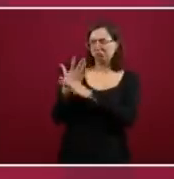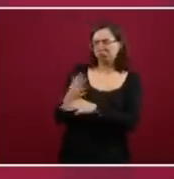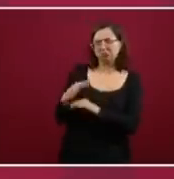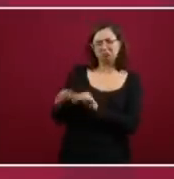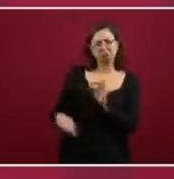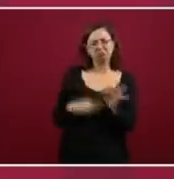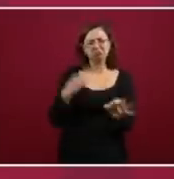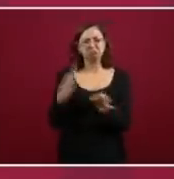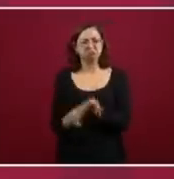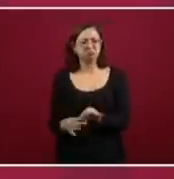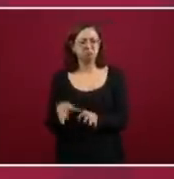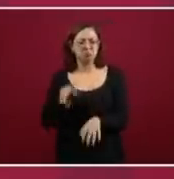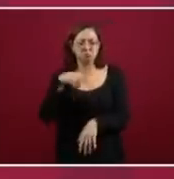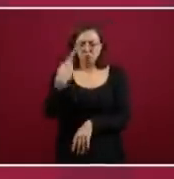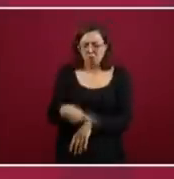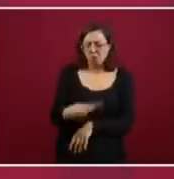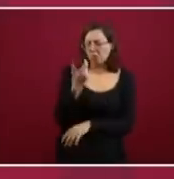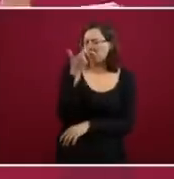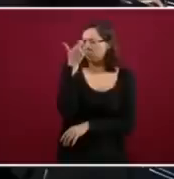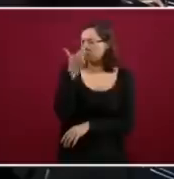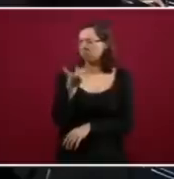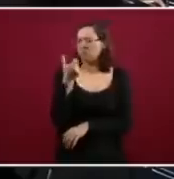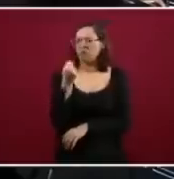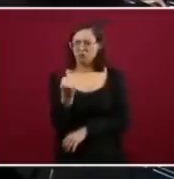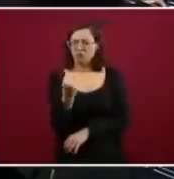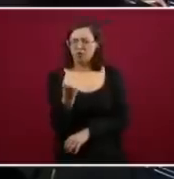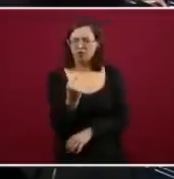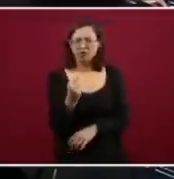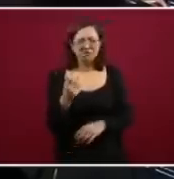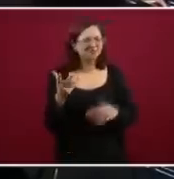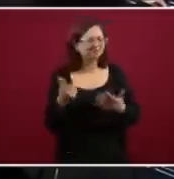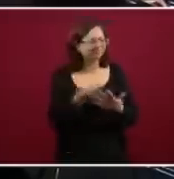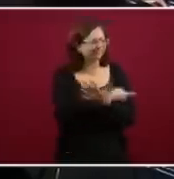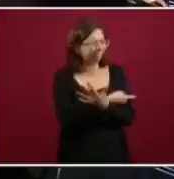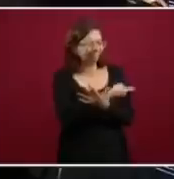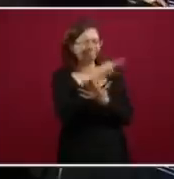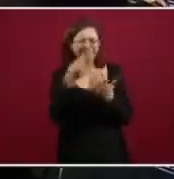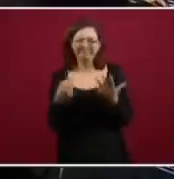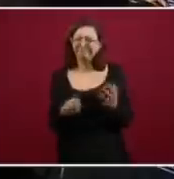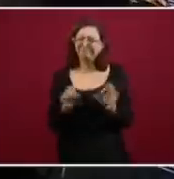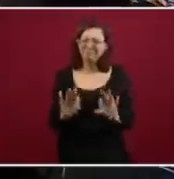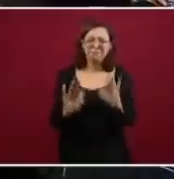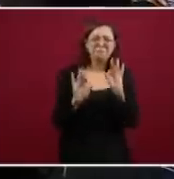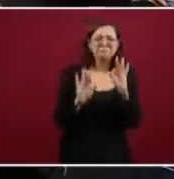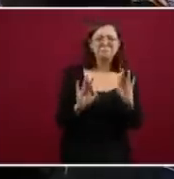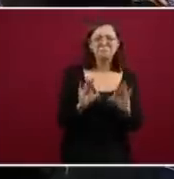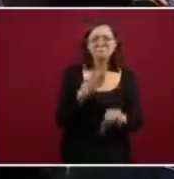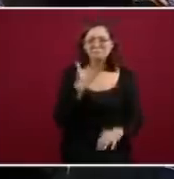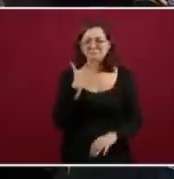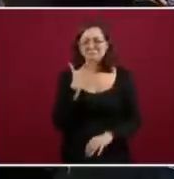fuerte en fin estamos bien